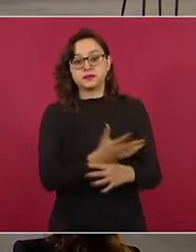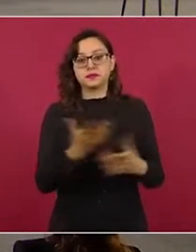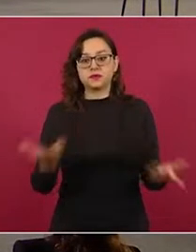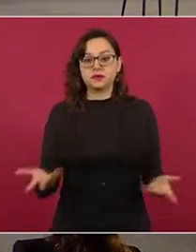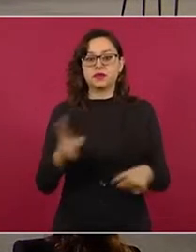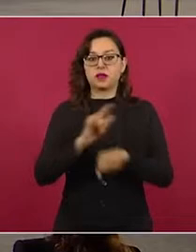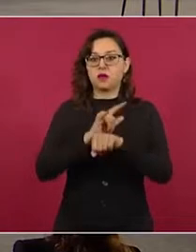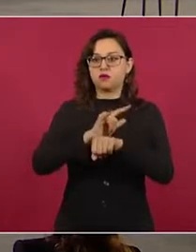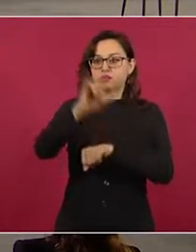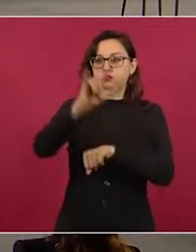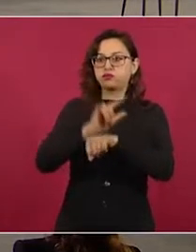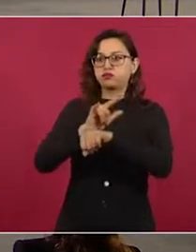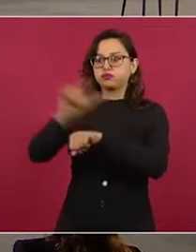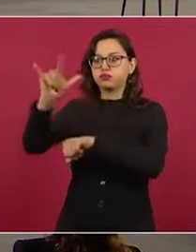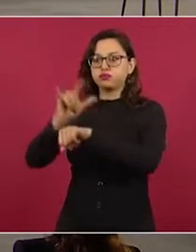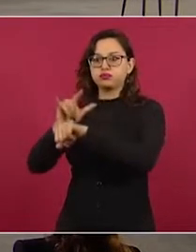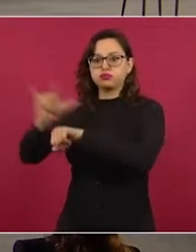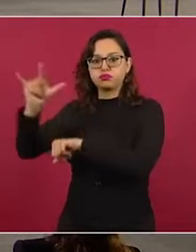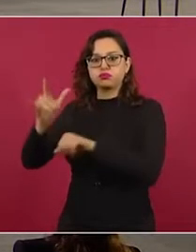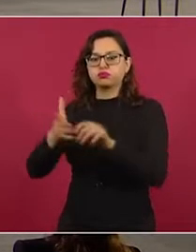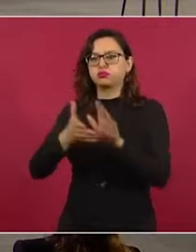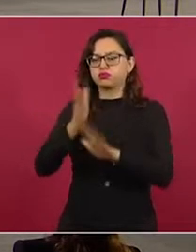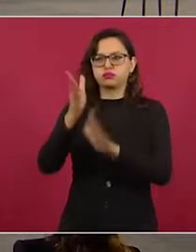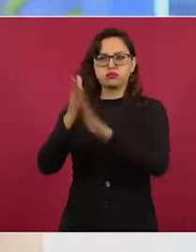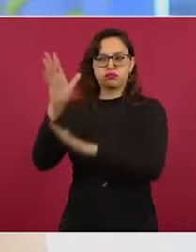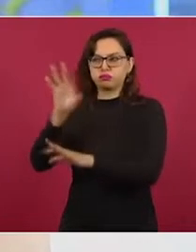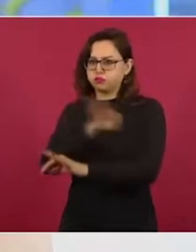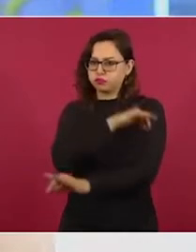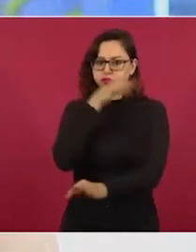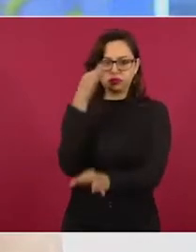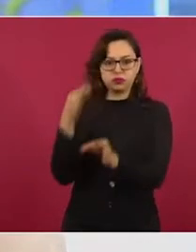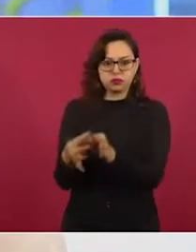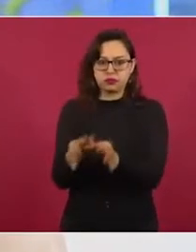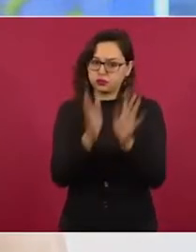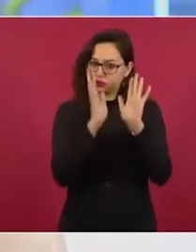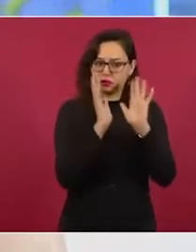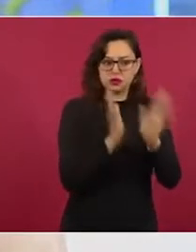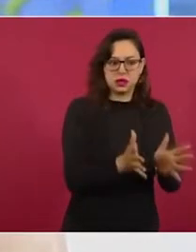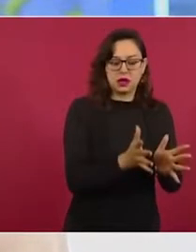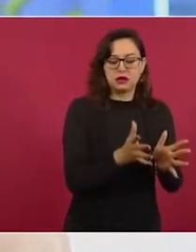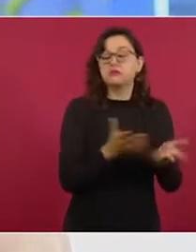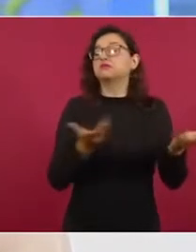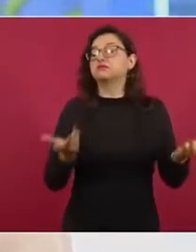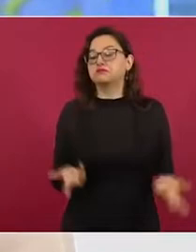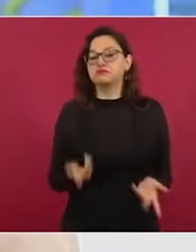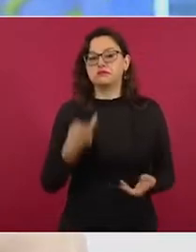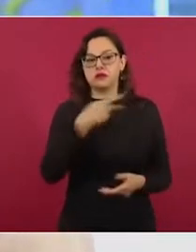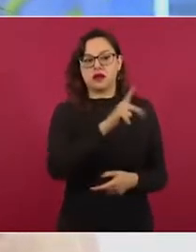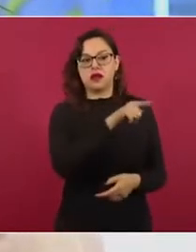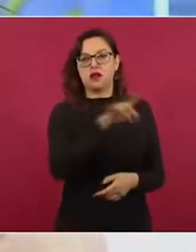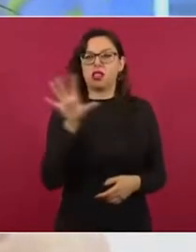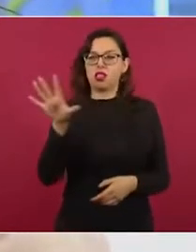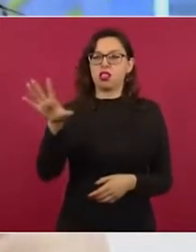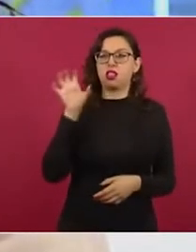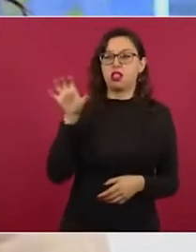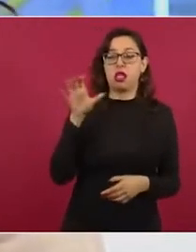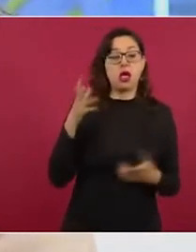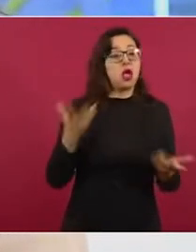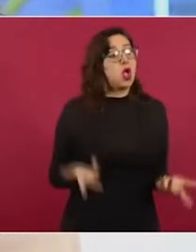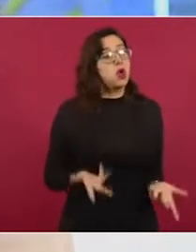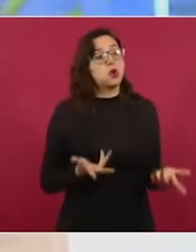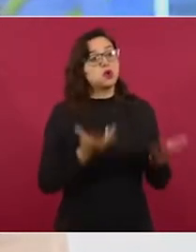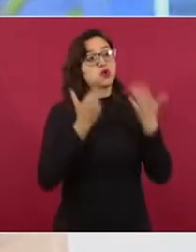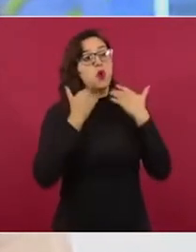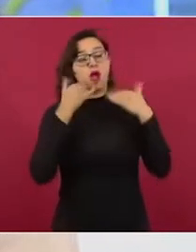los vuelos del día. Pero se usó esa imagen para decir que el 21 de abril no hubo vuelos, lo